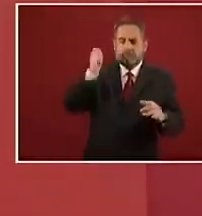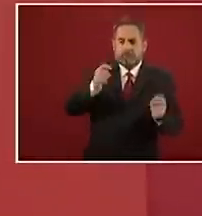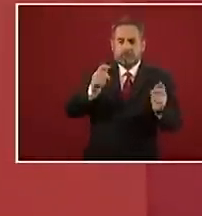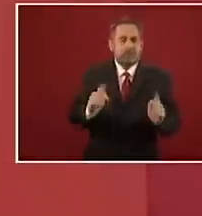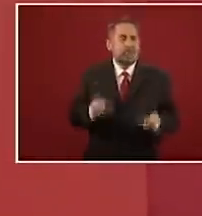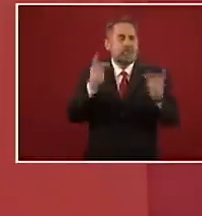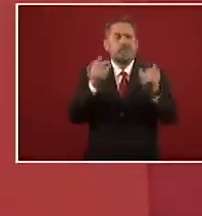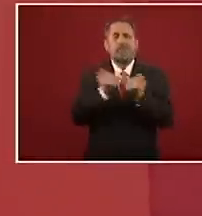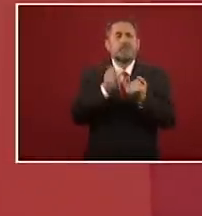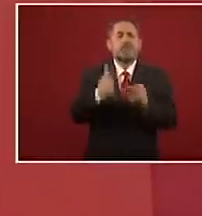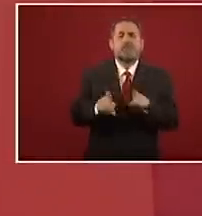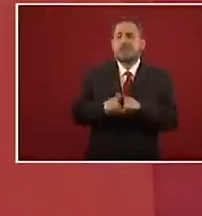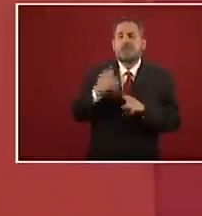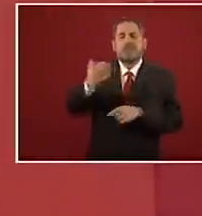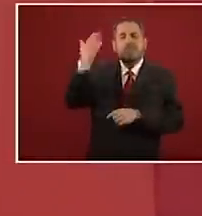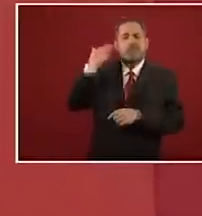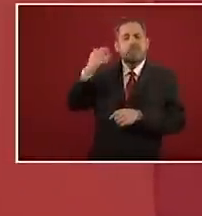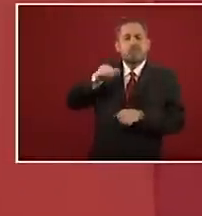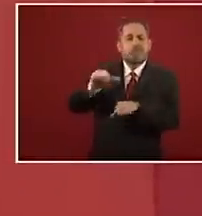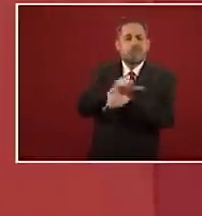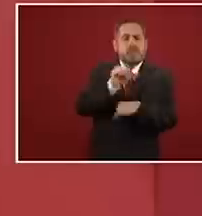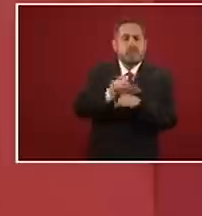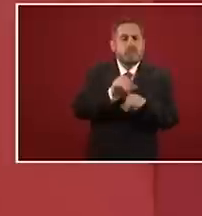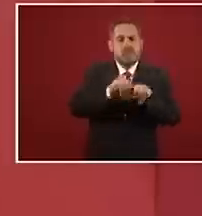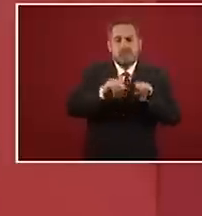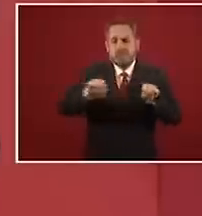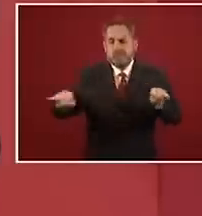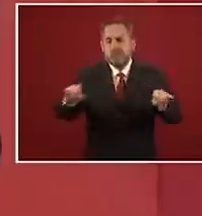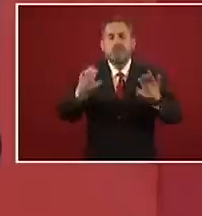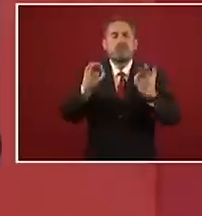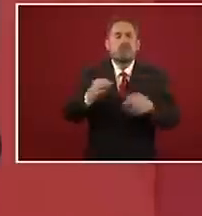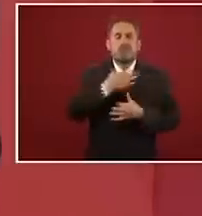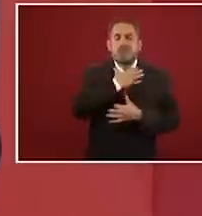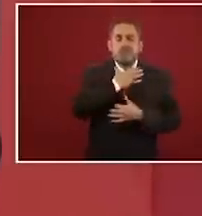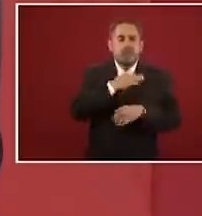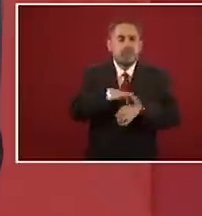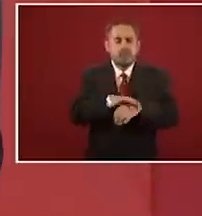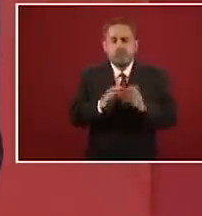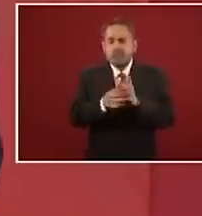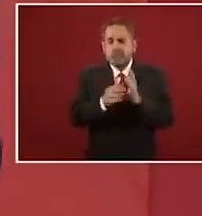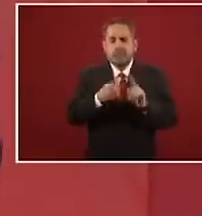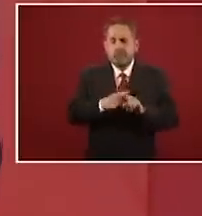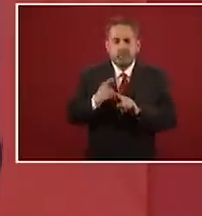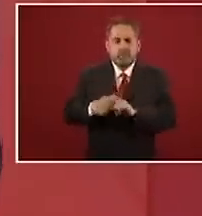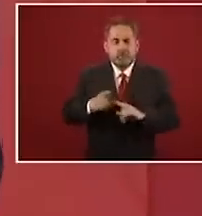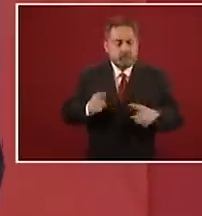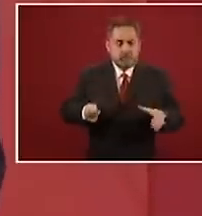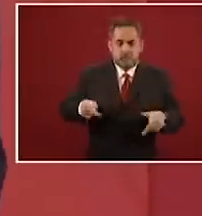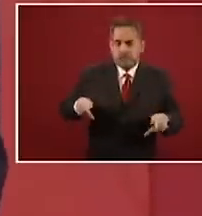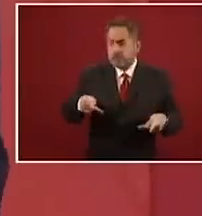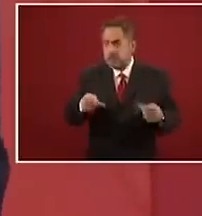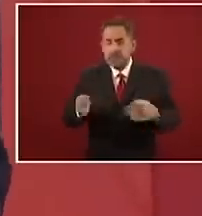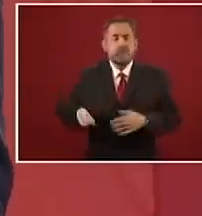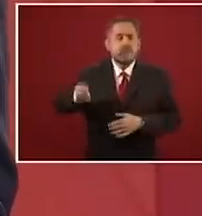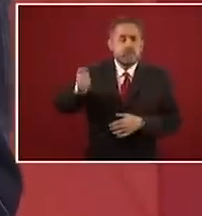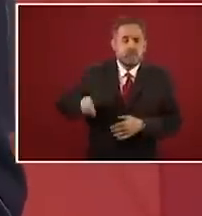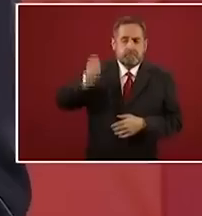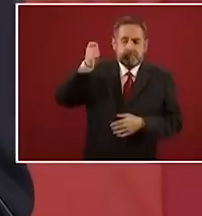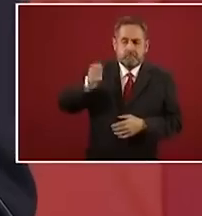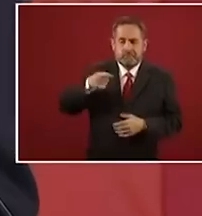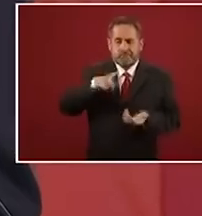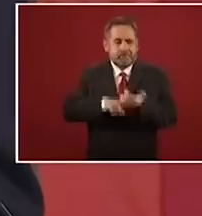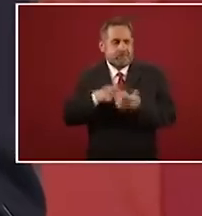vehículos que se han subastado, o las joyas o bienes que se subastan en Los